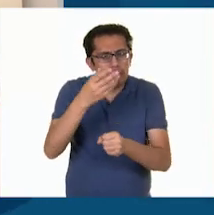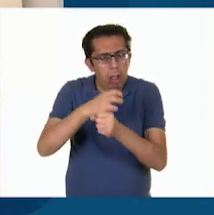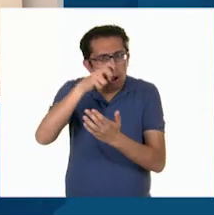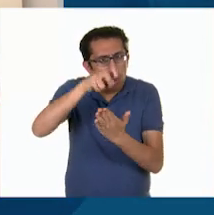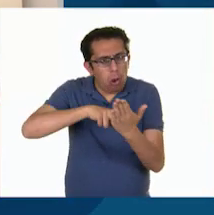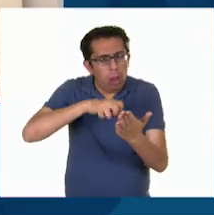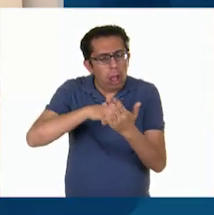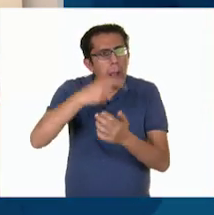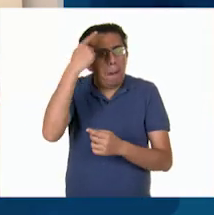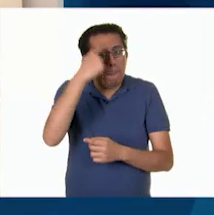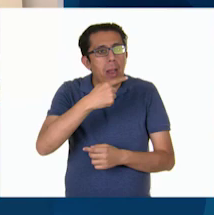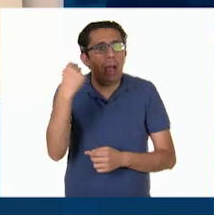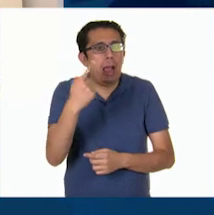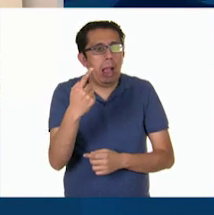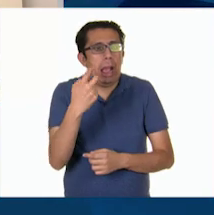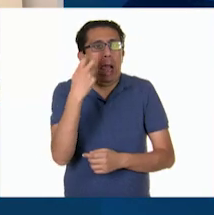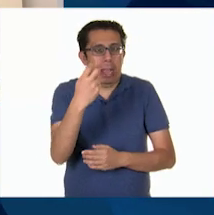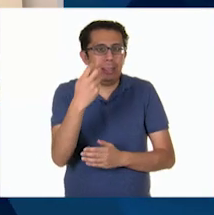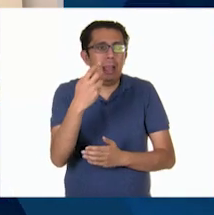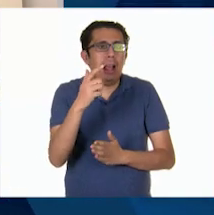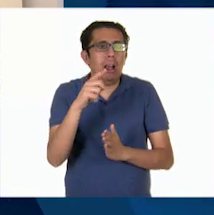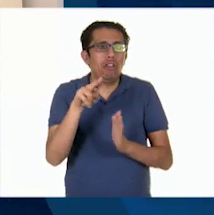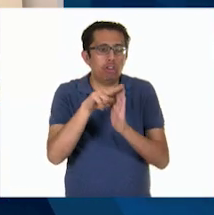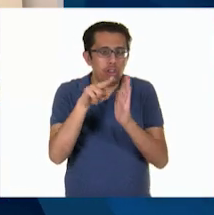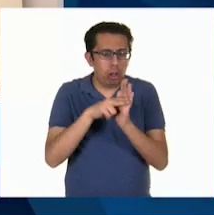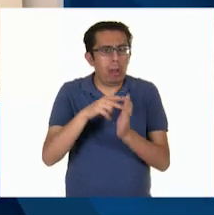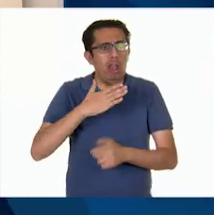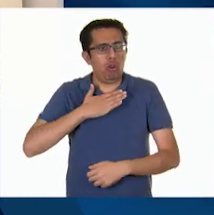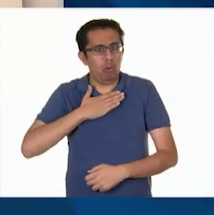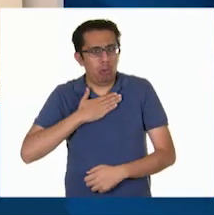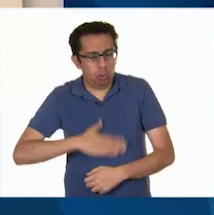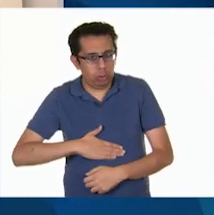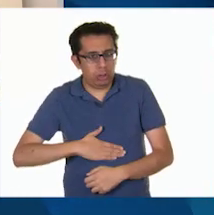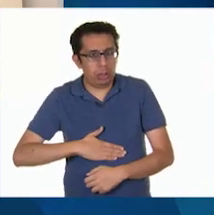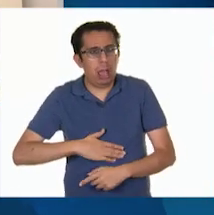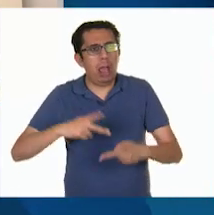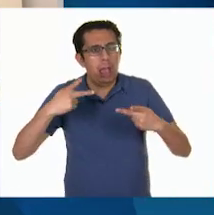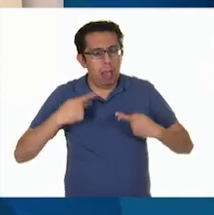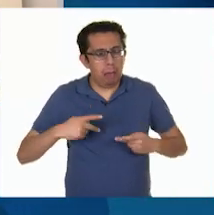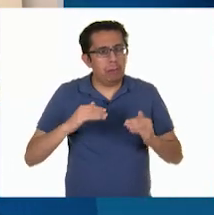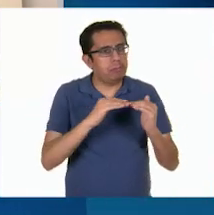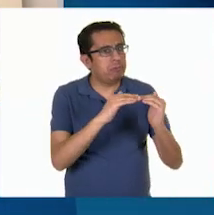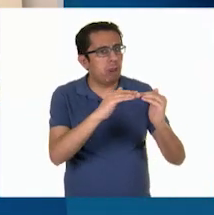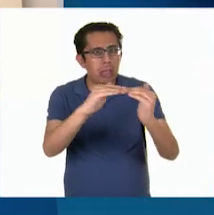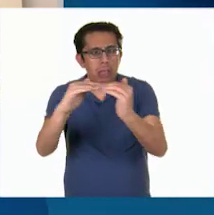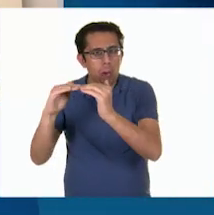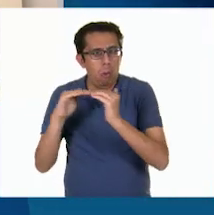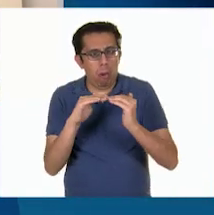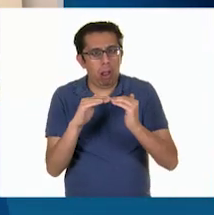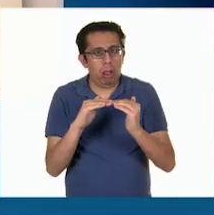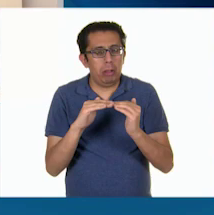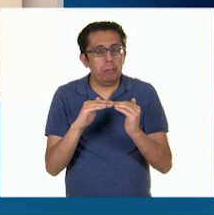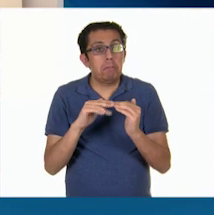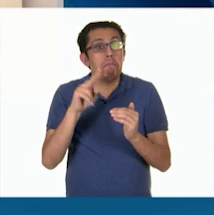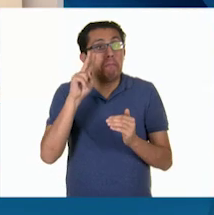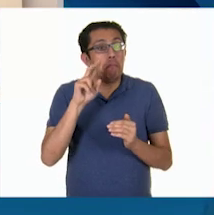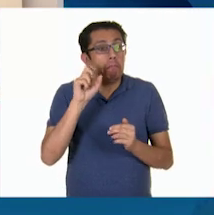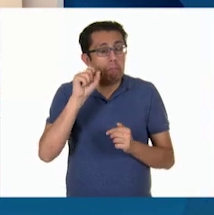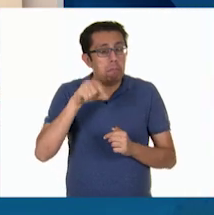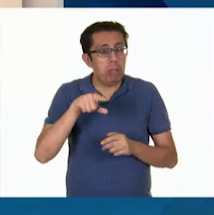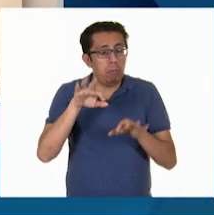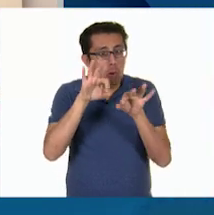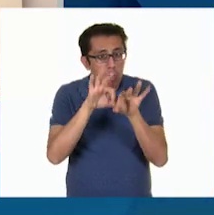para garantizar que las normas sean justas y estén basadas en la igualdad y el bien común. Un asunto importantísimo